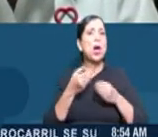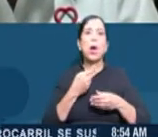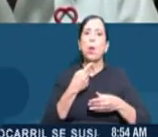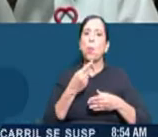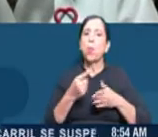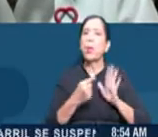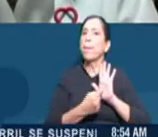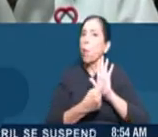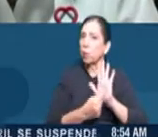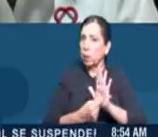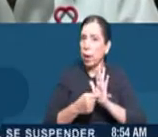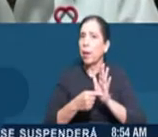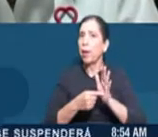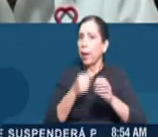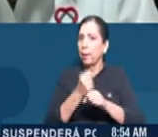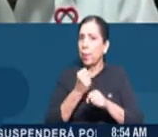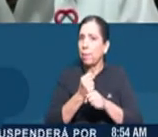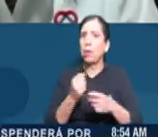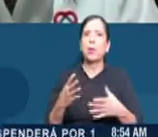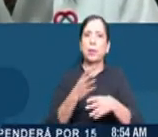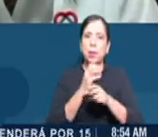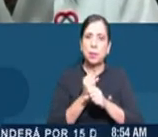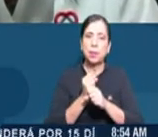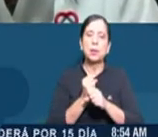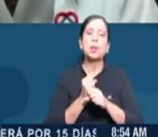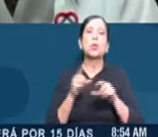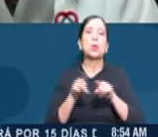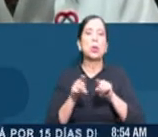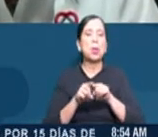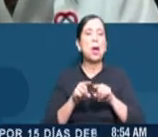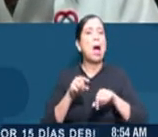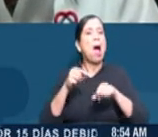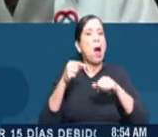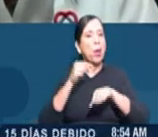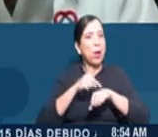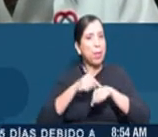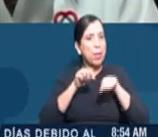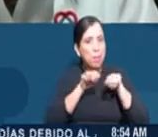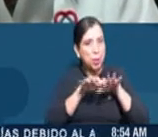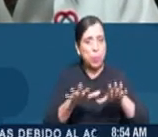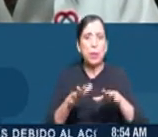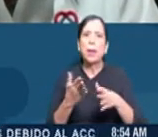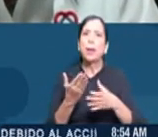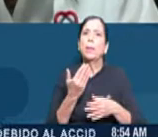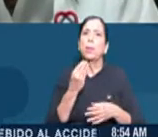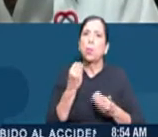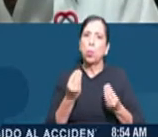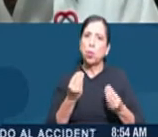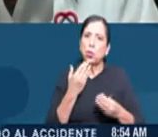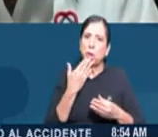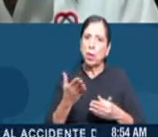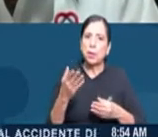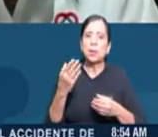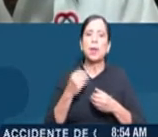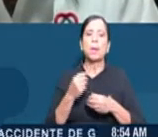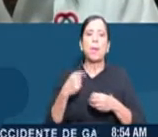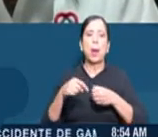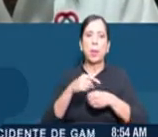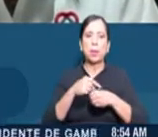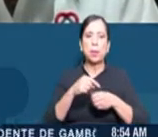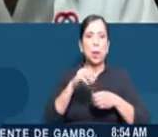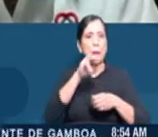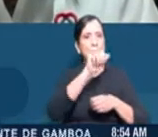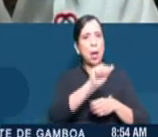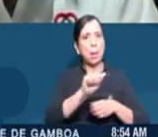para que den a conocer esa labor que están realizando, sobre todo en tiempos de pandemia. Queremos agradecer, por supuesto, la participación de Amelia